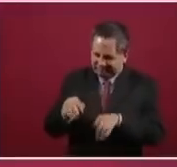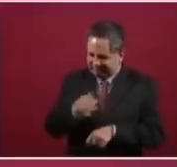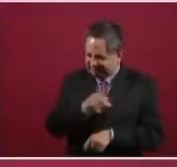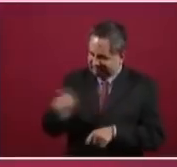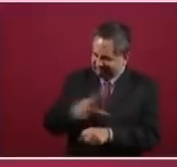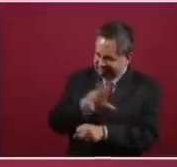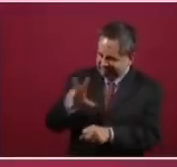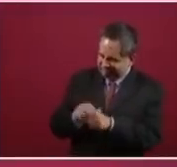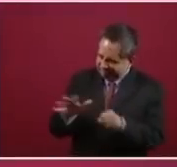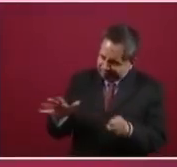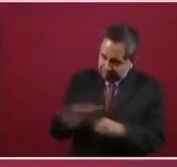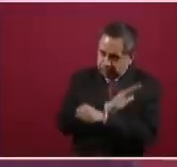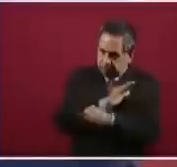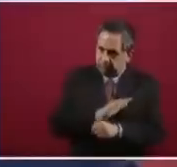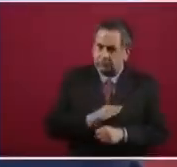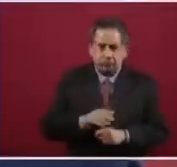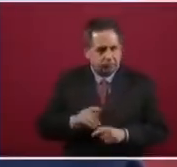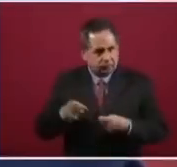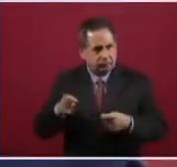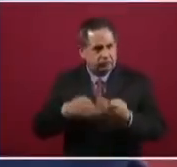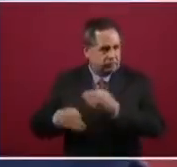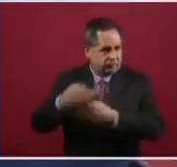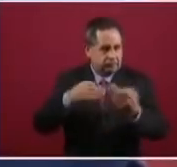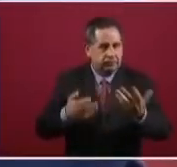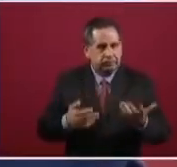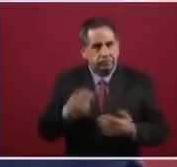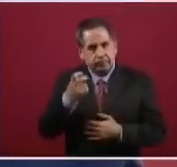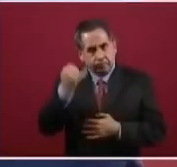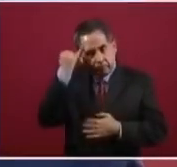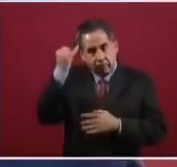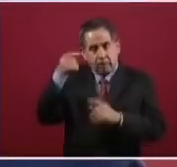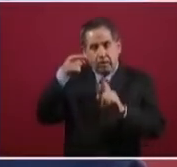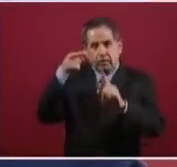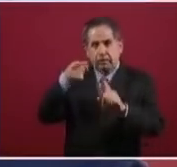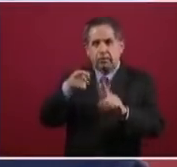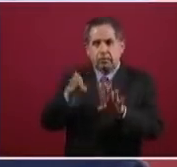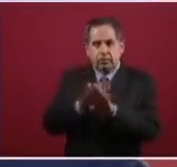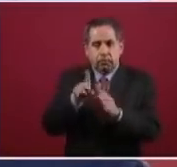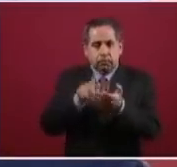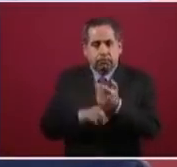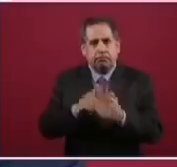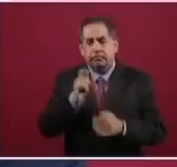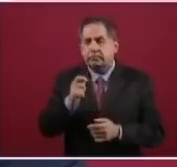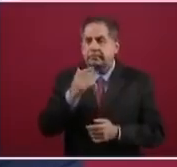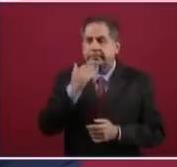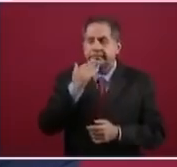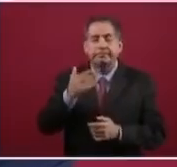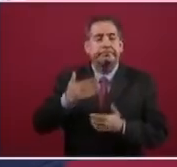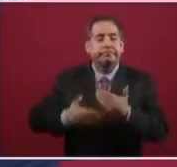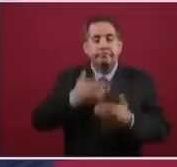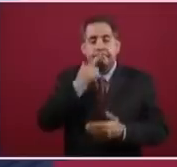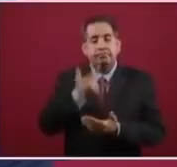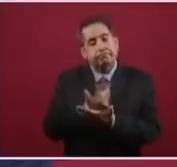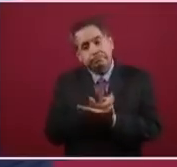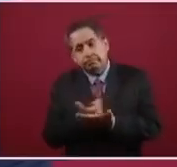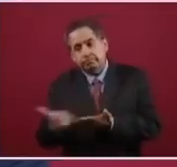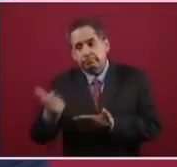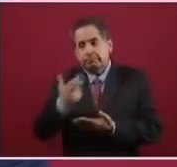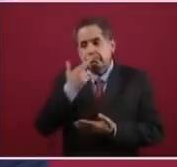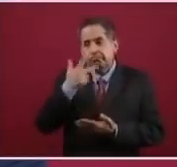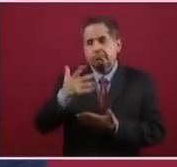realidad y que sean cada vez mejores los salarios